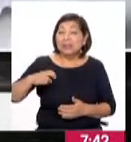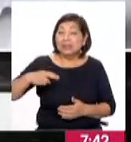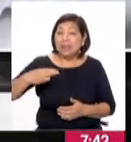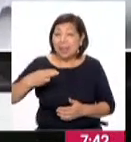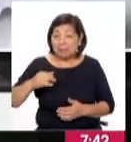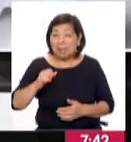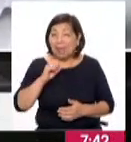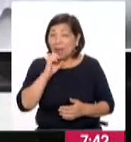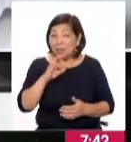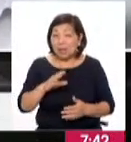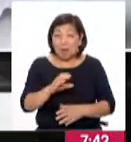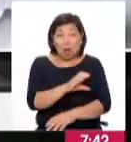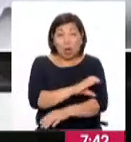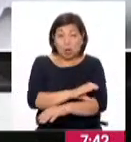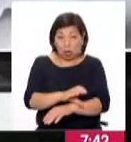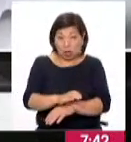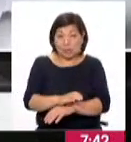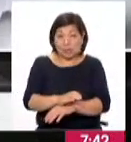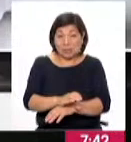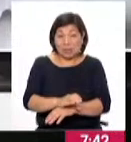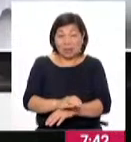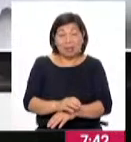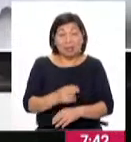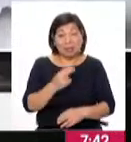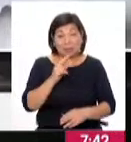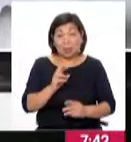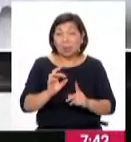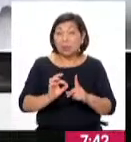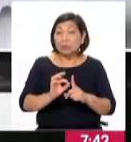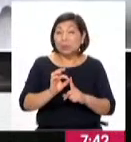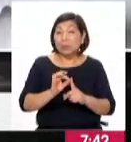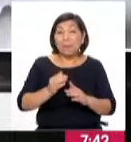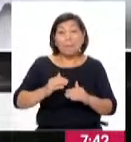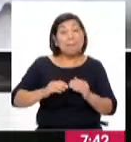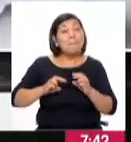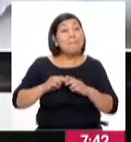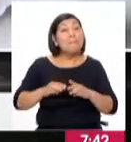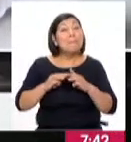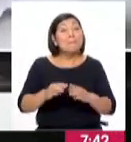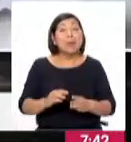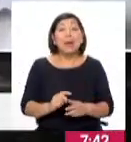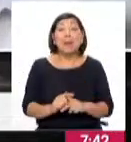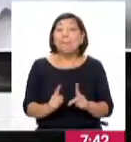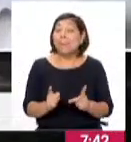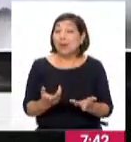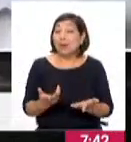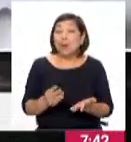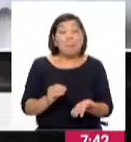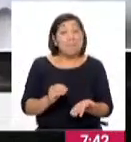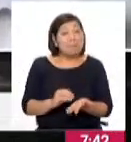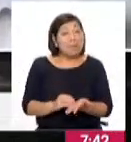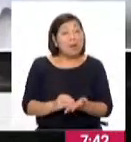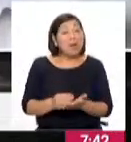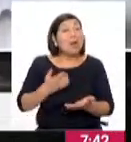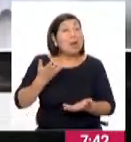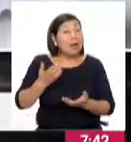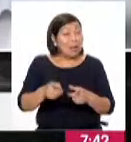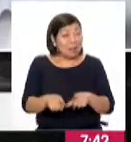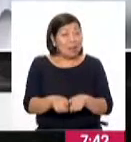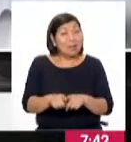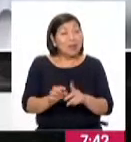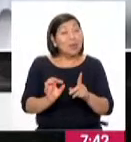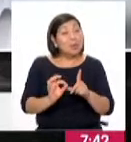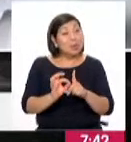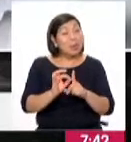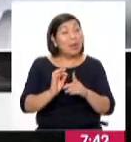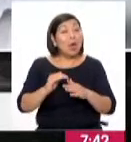en la zona costera hemos mencionado mucho la temperatura superficial del mar no pero eso es uno de los ingredientes para que se caliente también las temperaturas